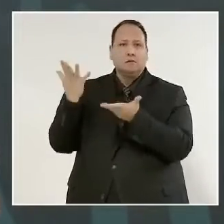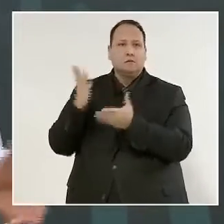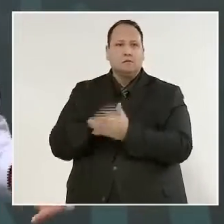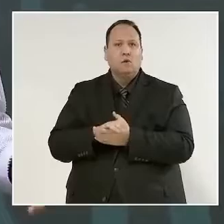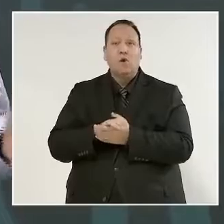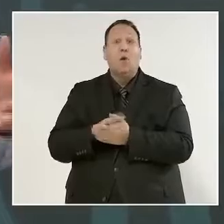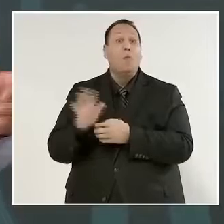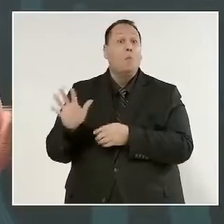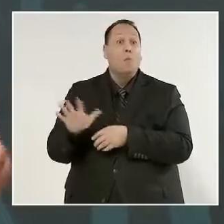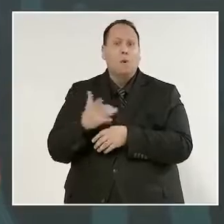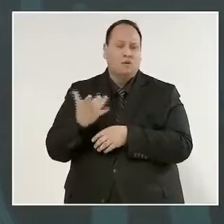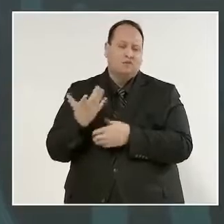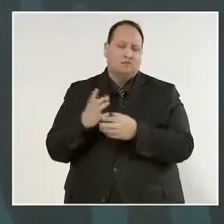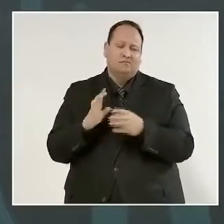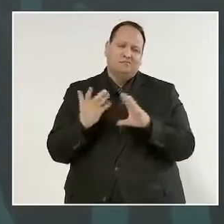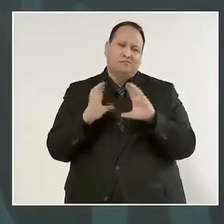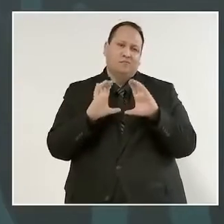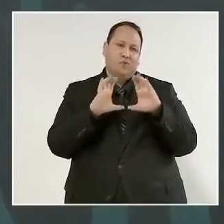por el movimiento